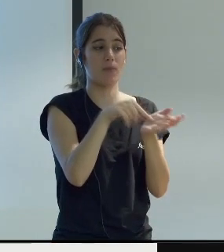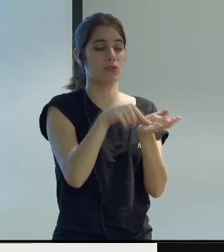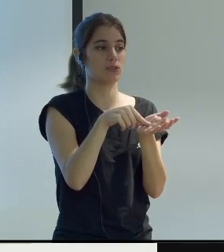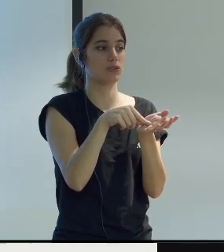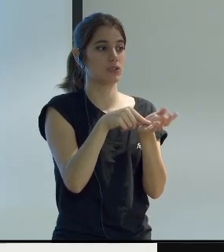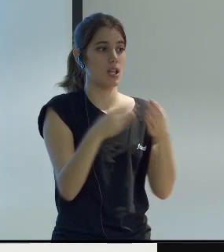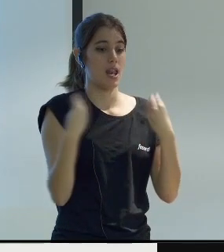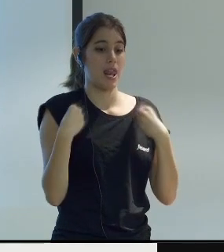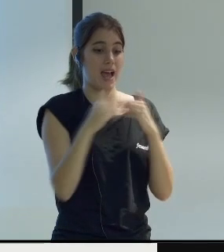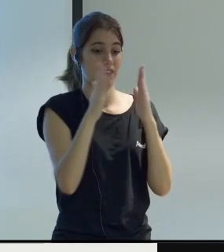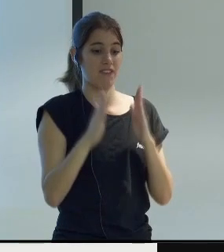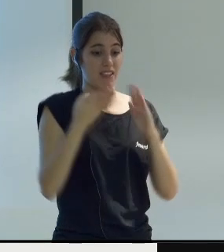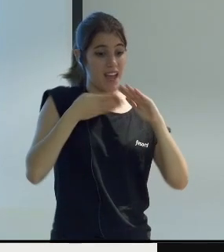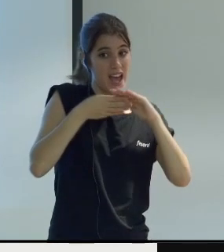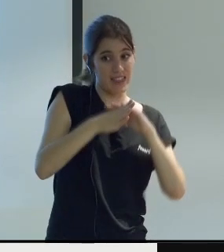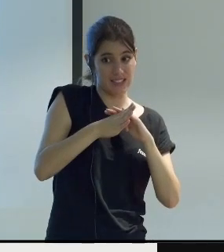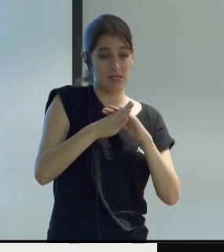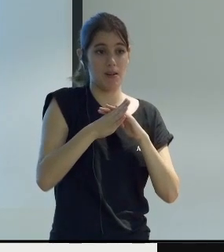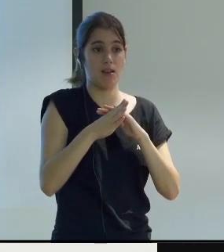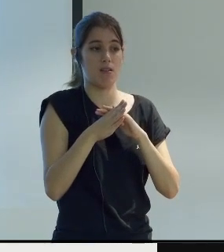la vivienda accesible.